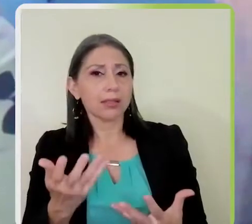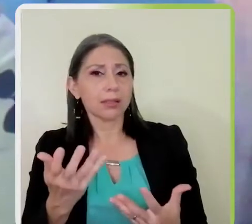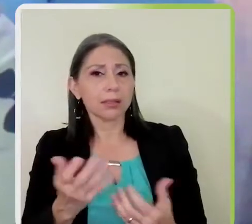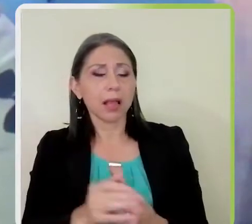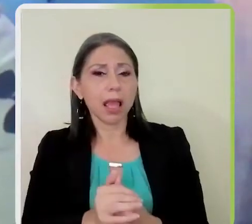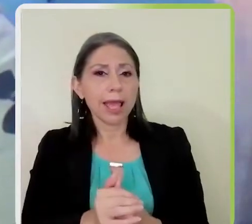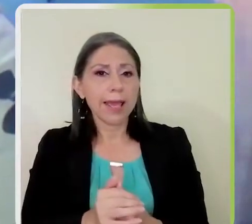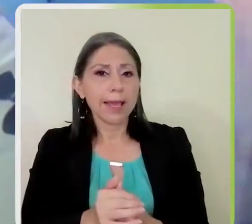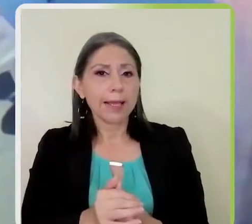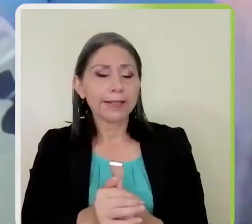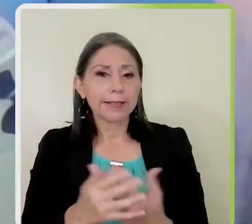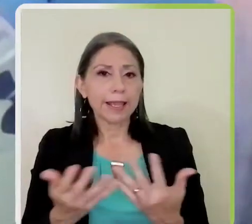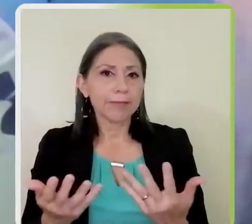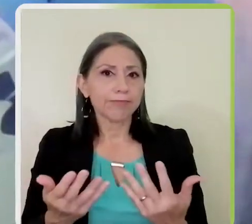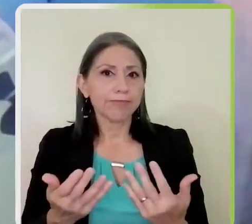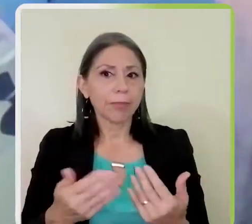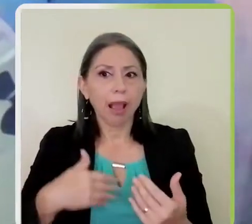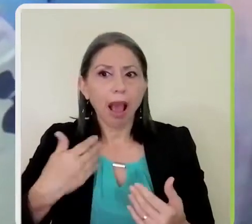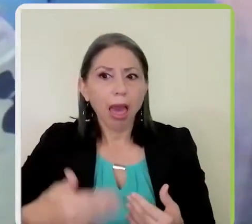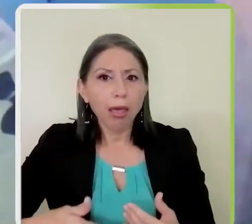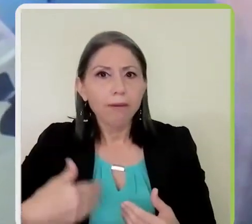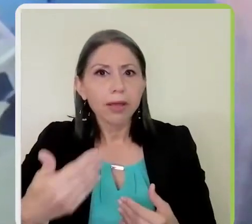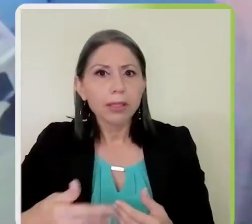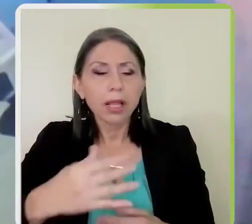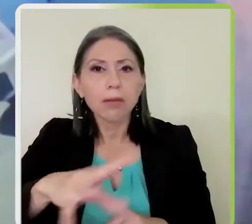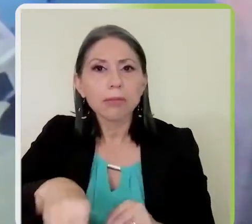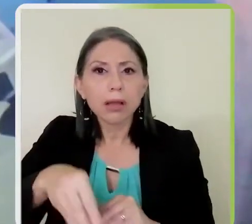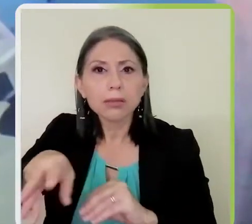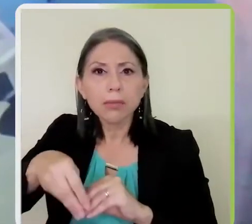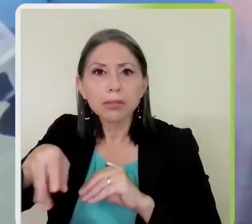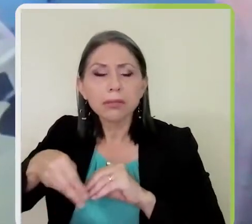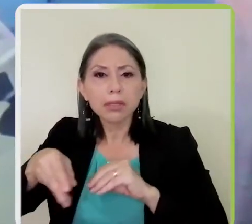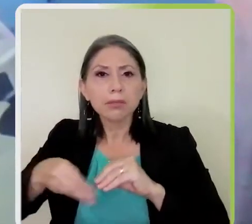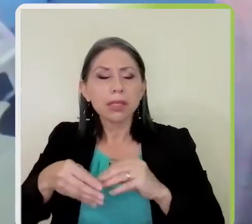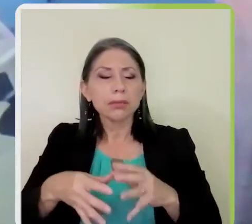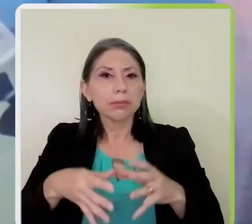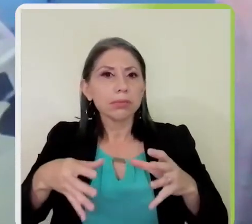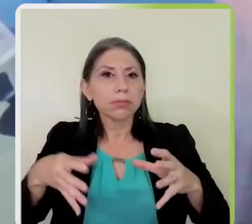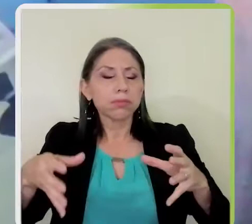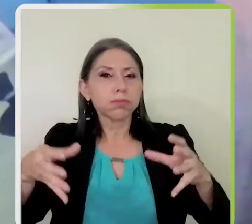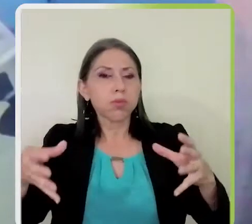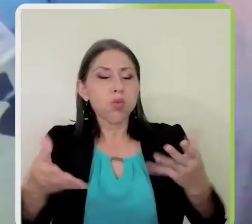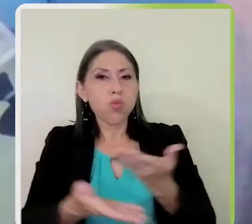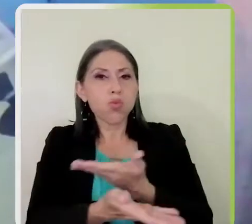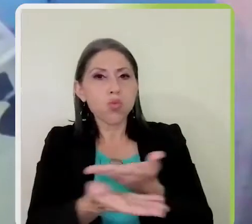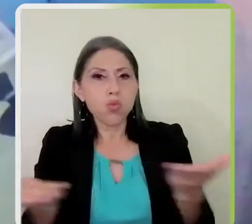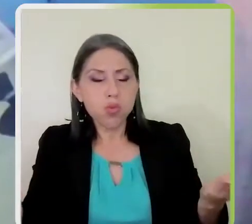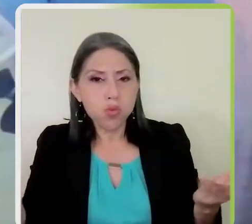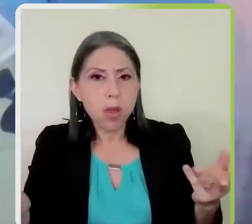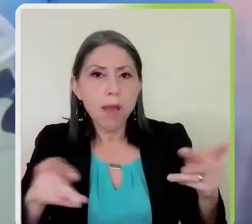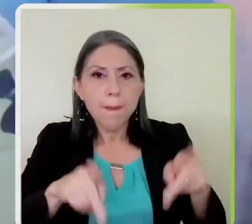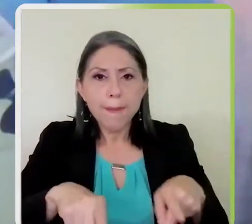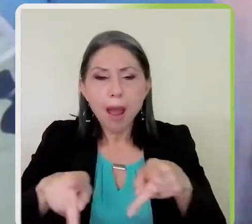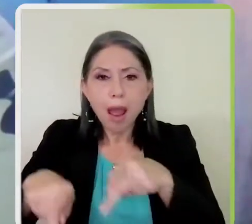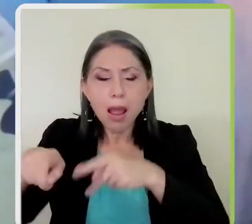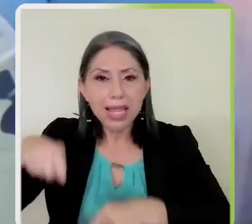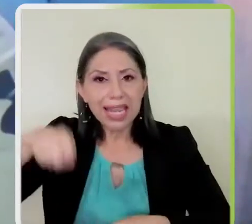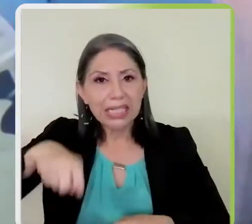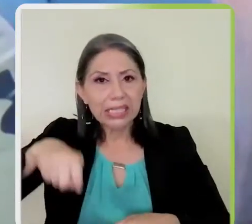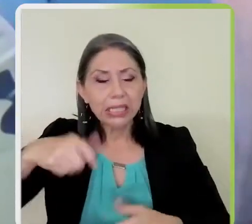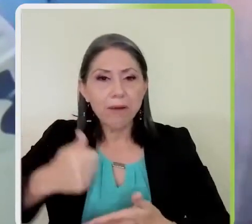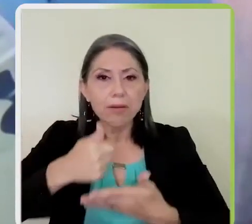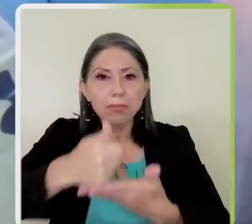que cada vez eran más que estaban necesitando este tipo